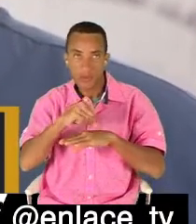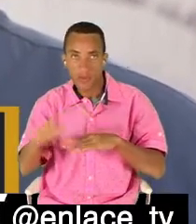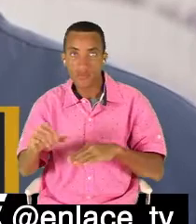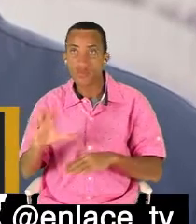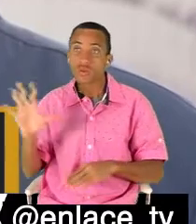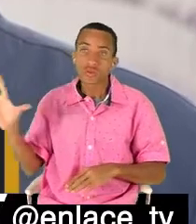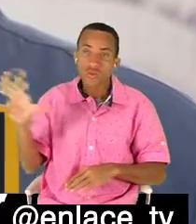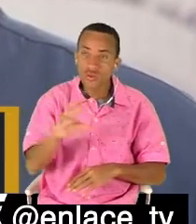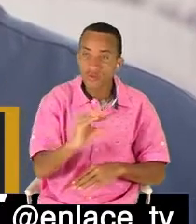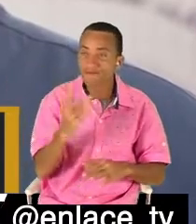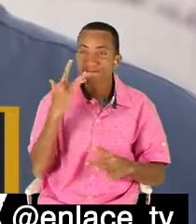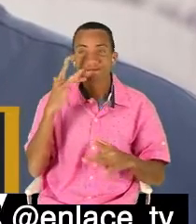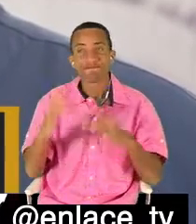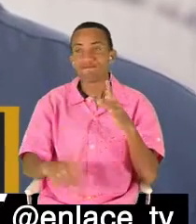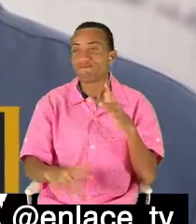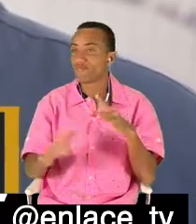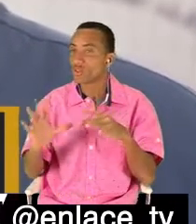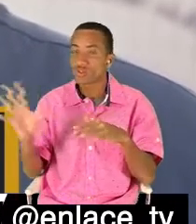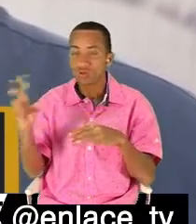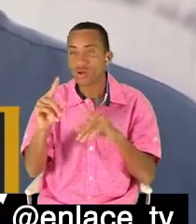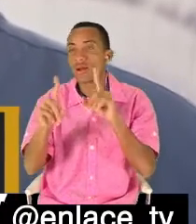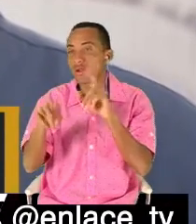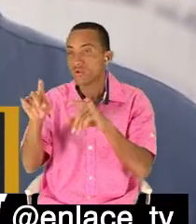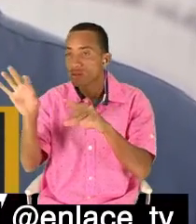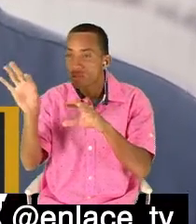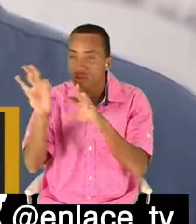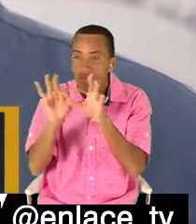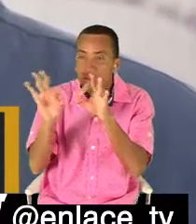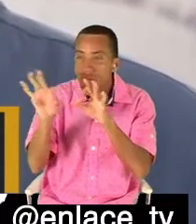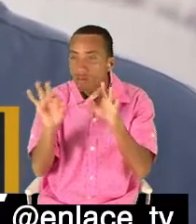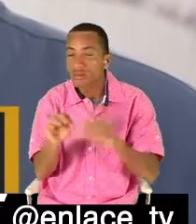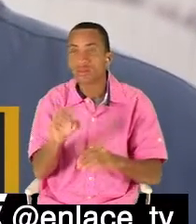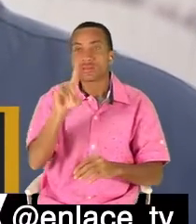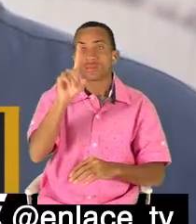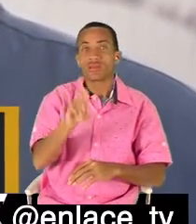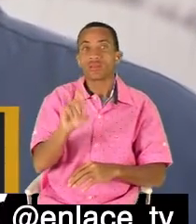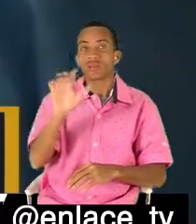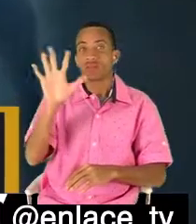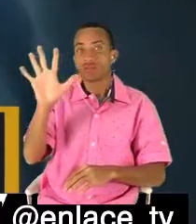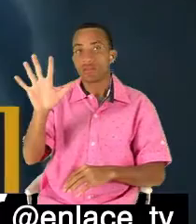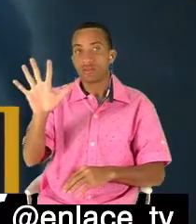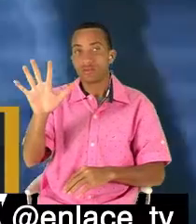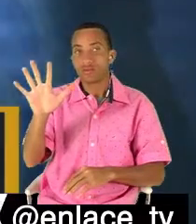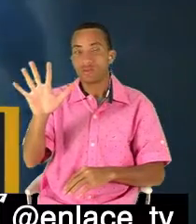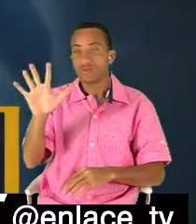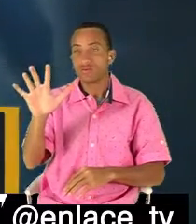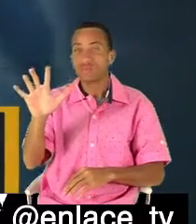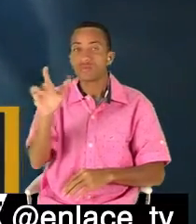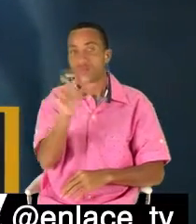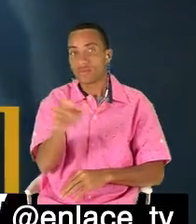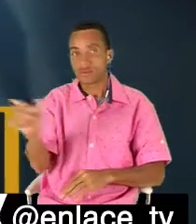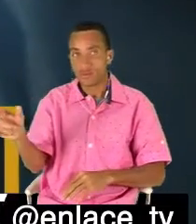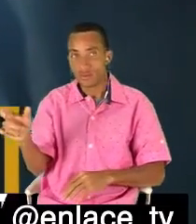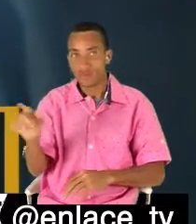eran aptos, de eso se hizo una preselección de 65 pacientes y